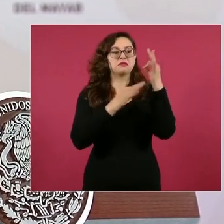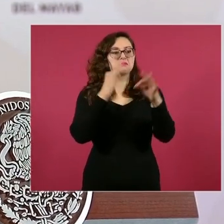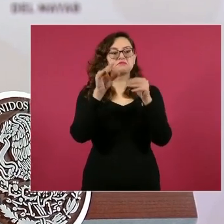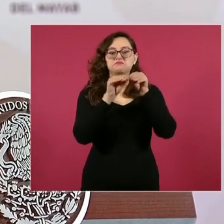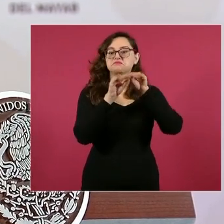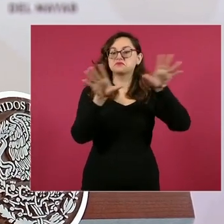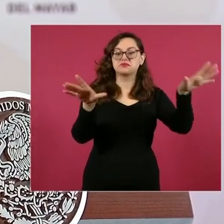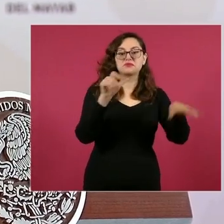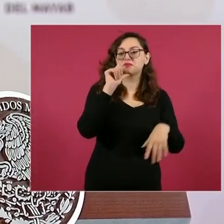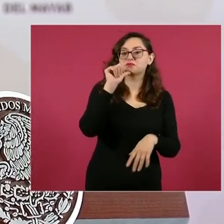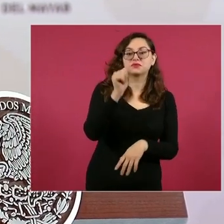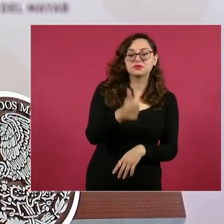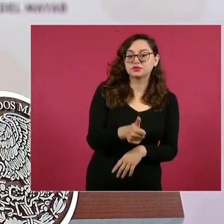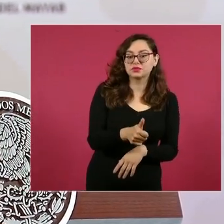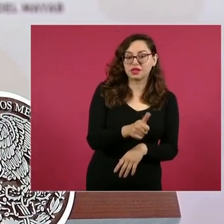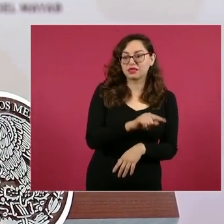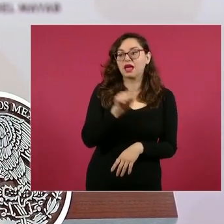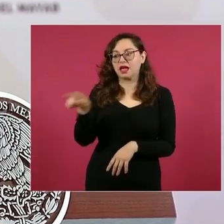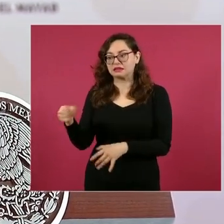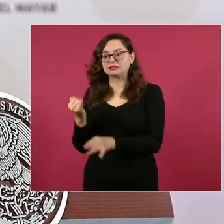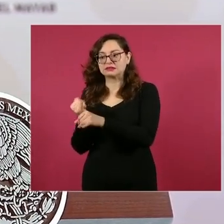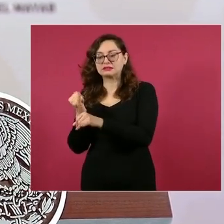los medios